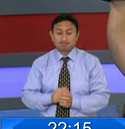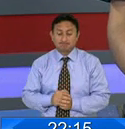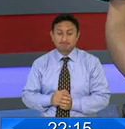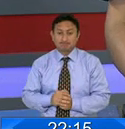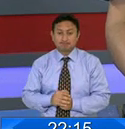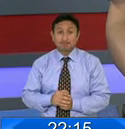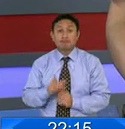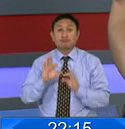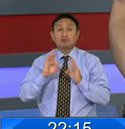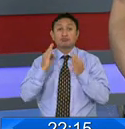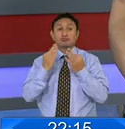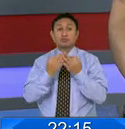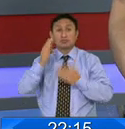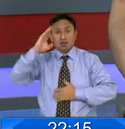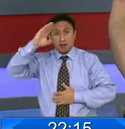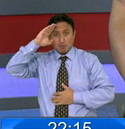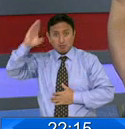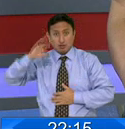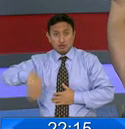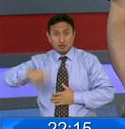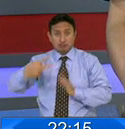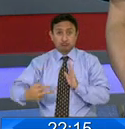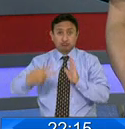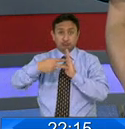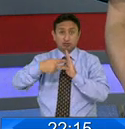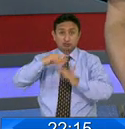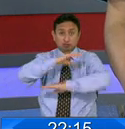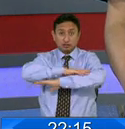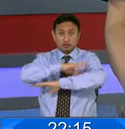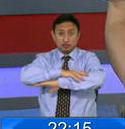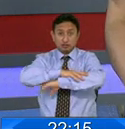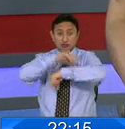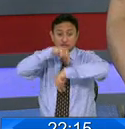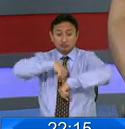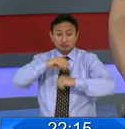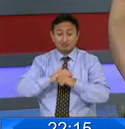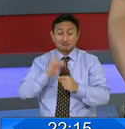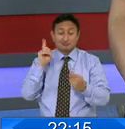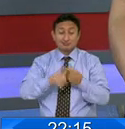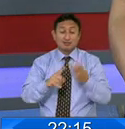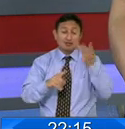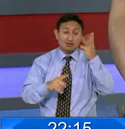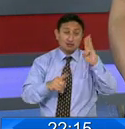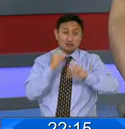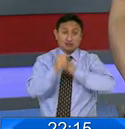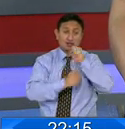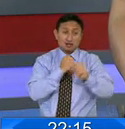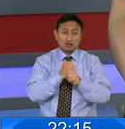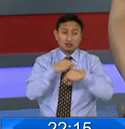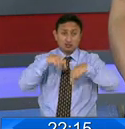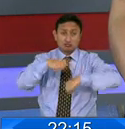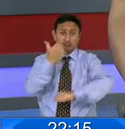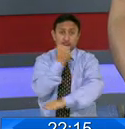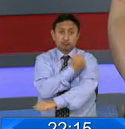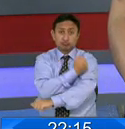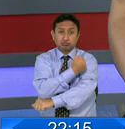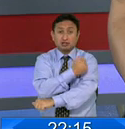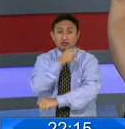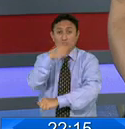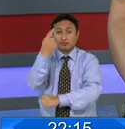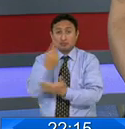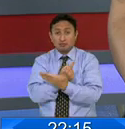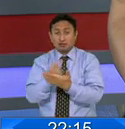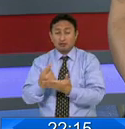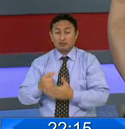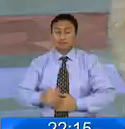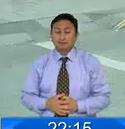mientras que familiares de policías en servicio activo y pasivo hasta los 16 años serán vacunados durante los próximos